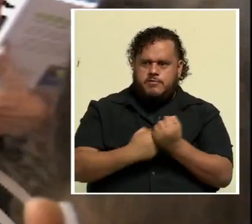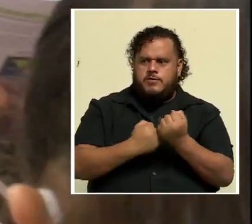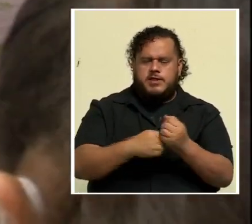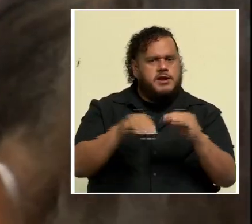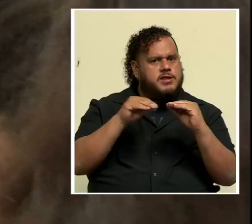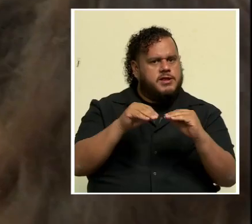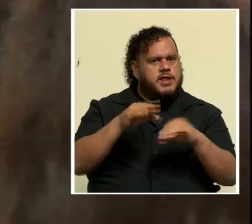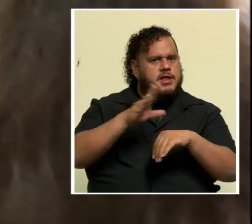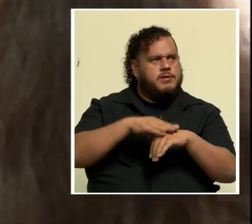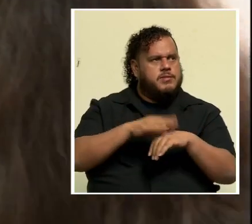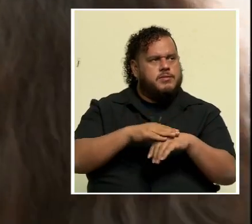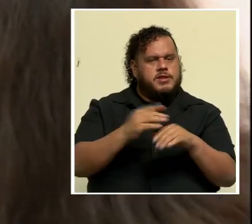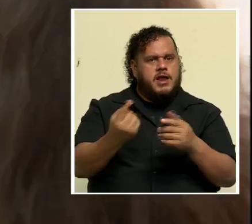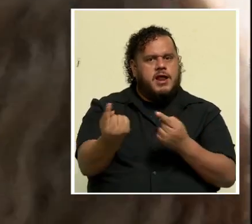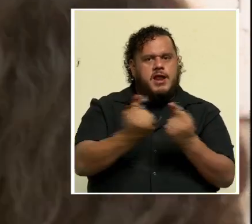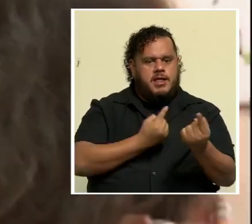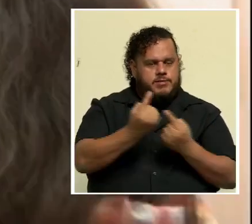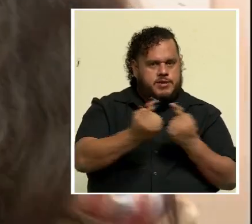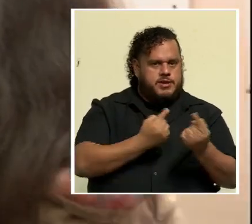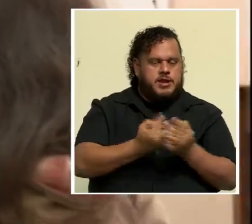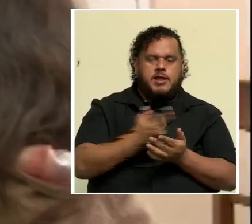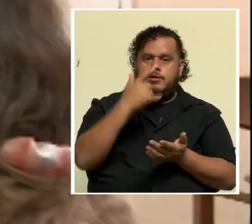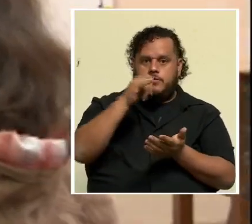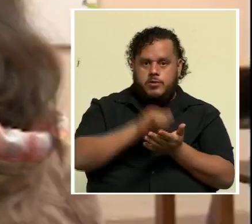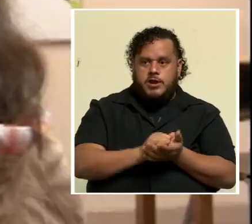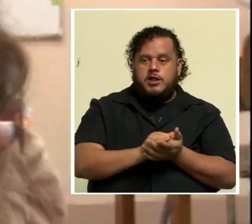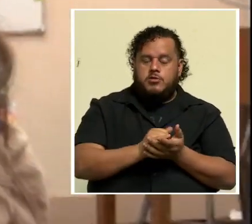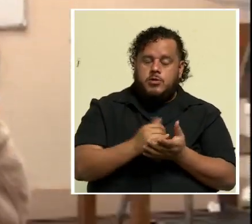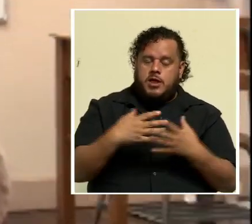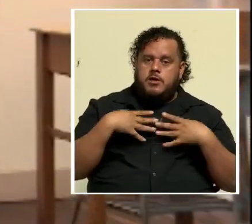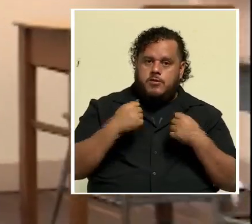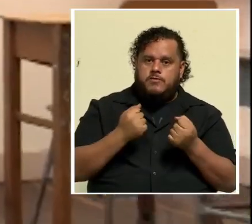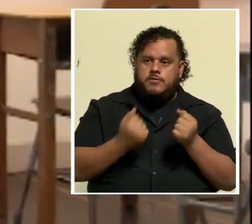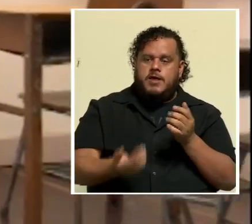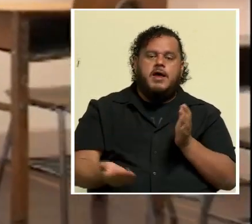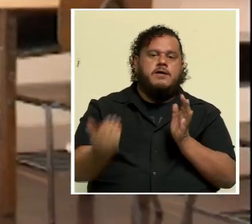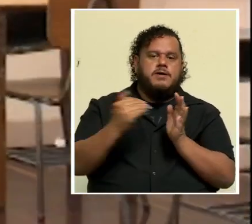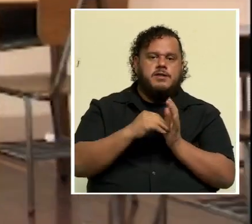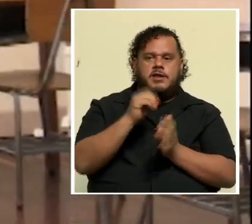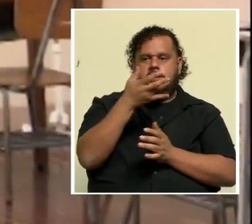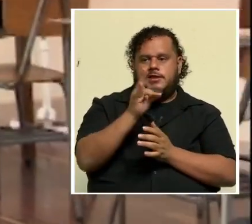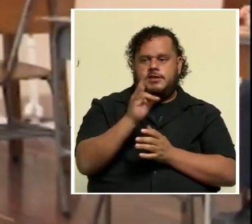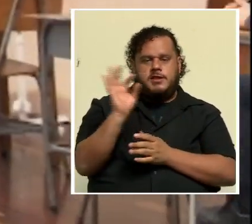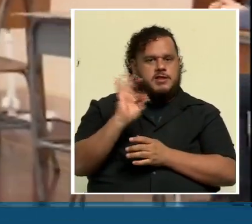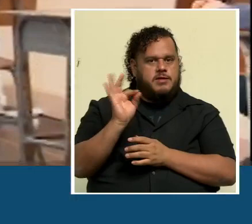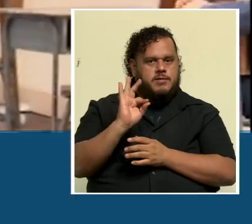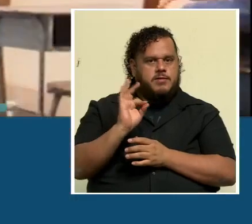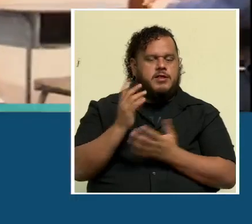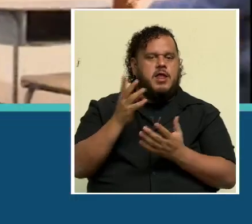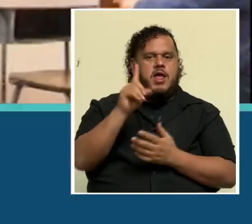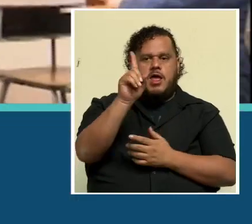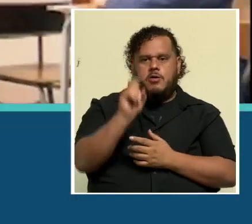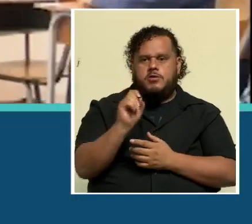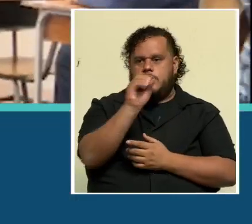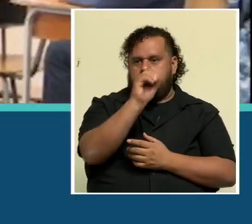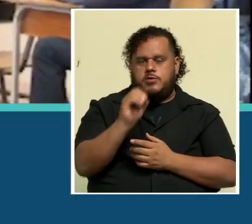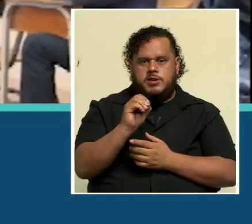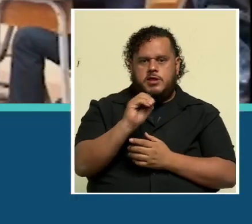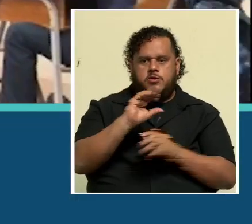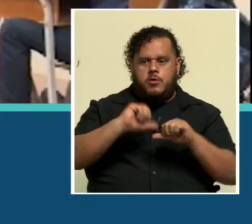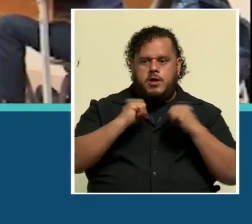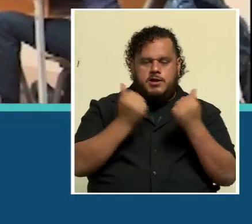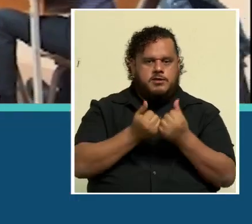a permitir la presencialidad. Es por ello que confía en regresar el próximo 17 de febrero en un 100% a las